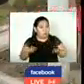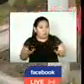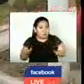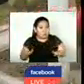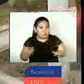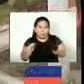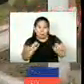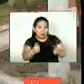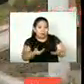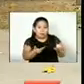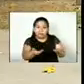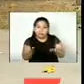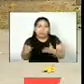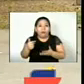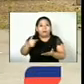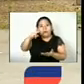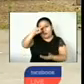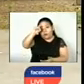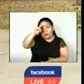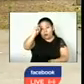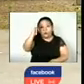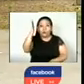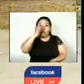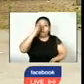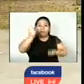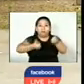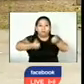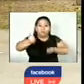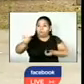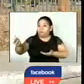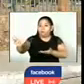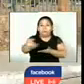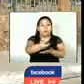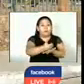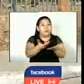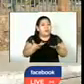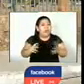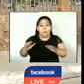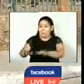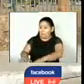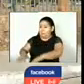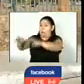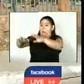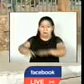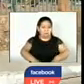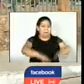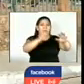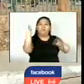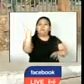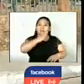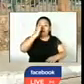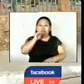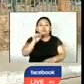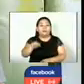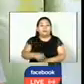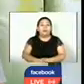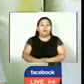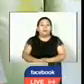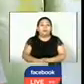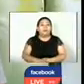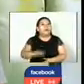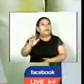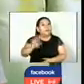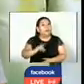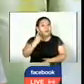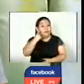reciben los servicios municipales como la recolección de basura por lo que ya se acumula en distintos puntos de este lugar. Sé